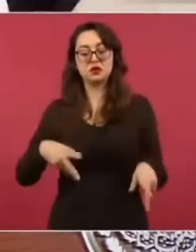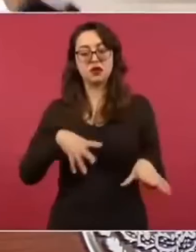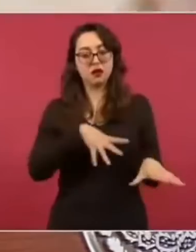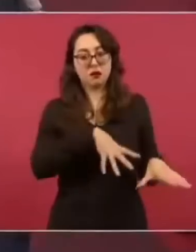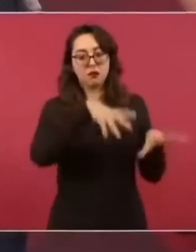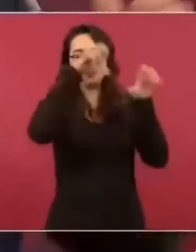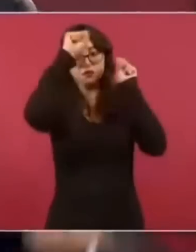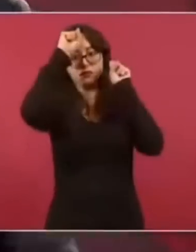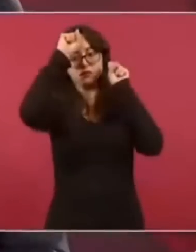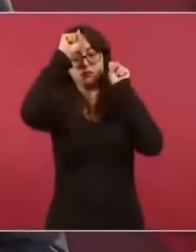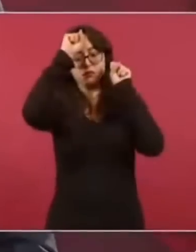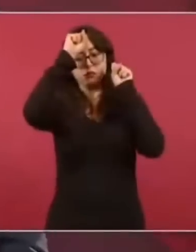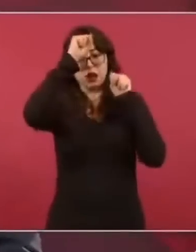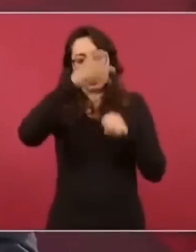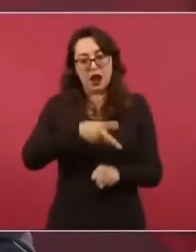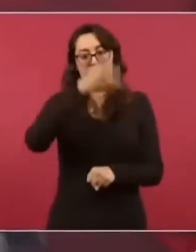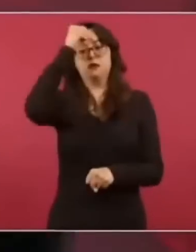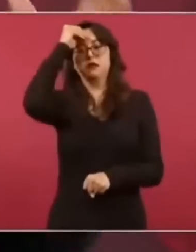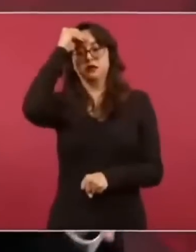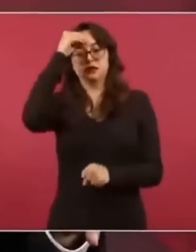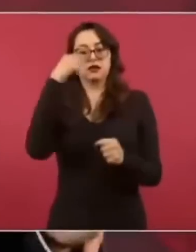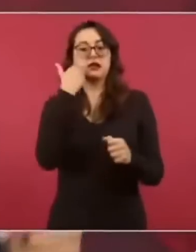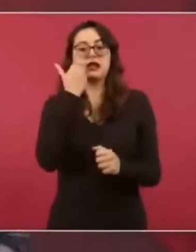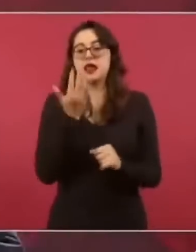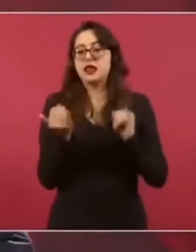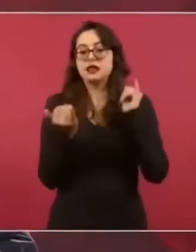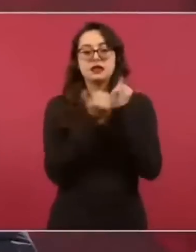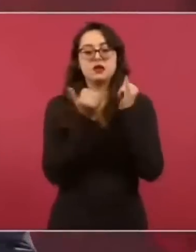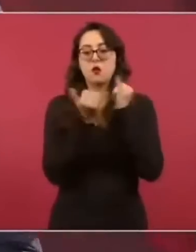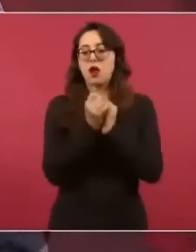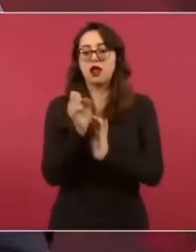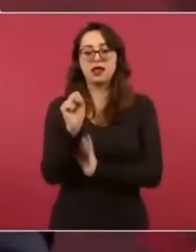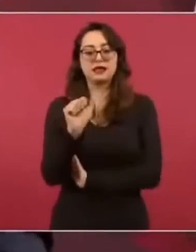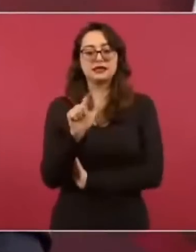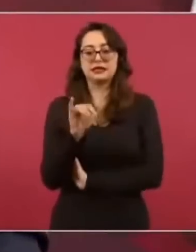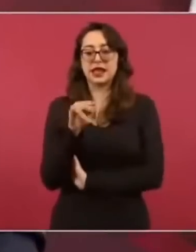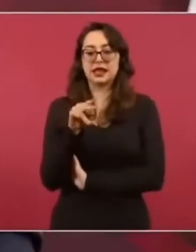Porque así como el porfiriato, 34 años,